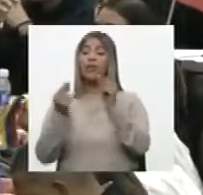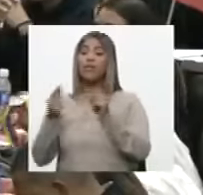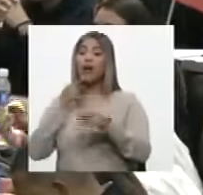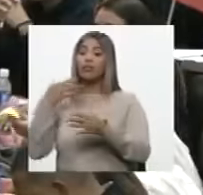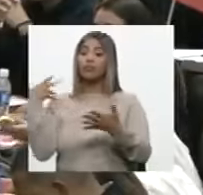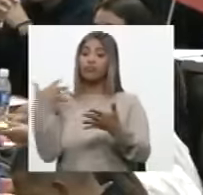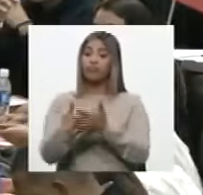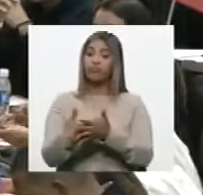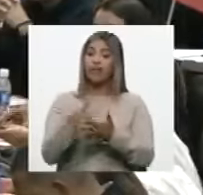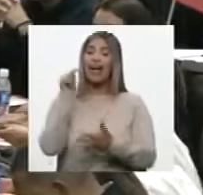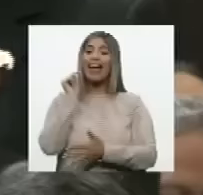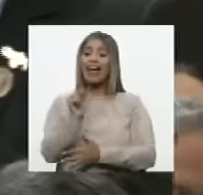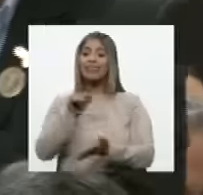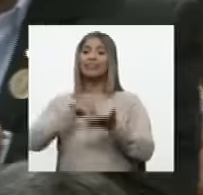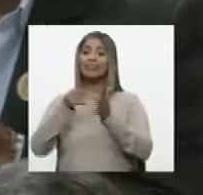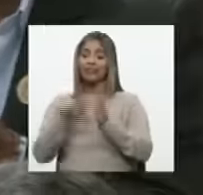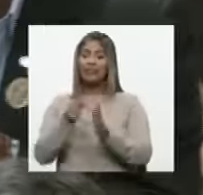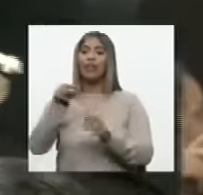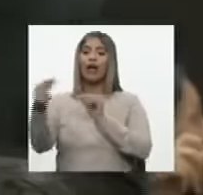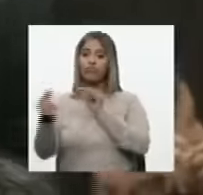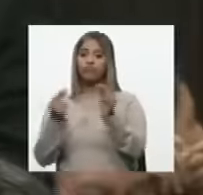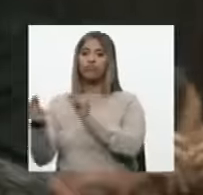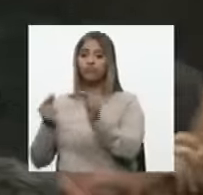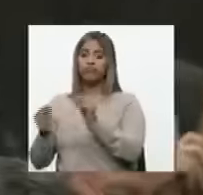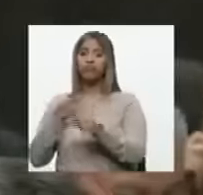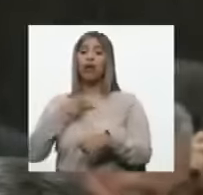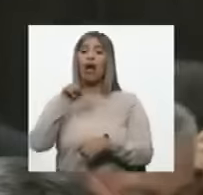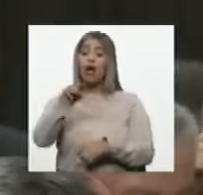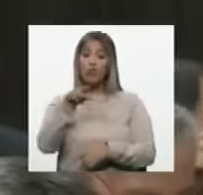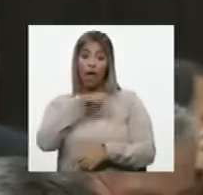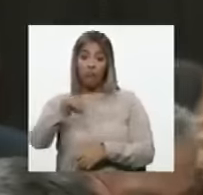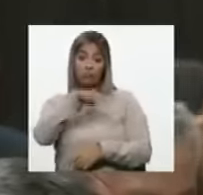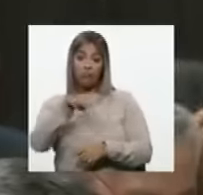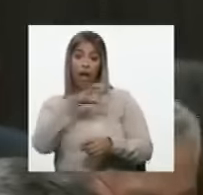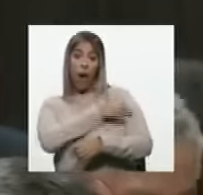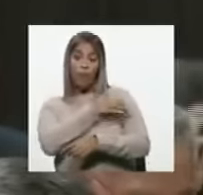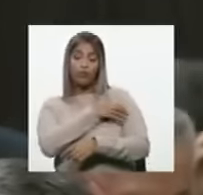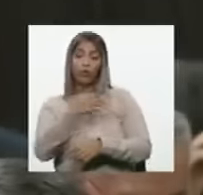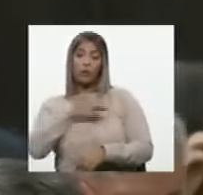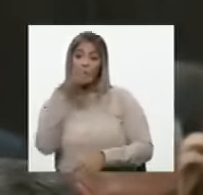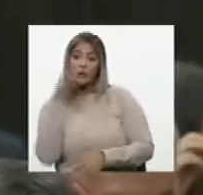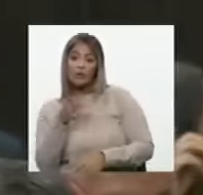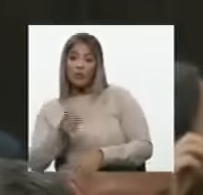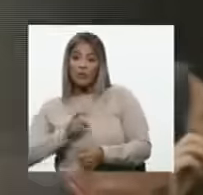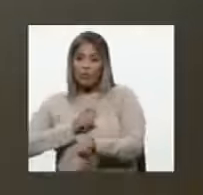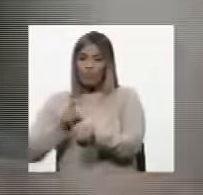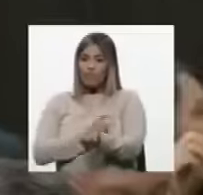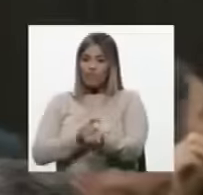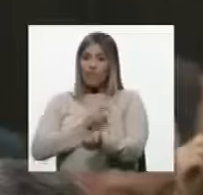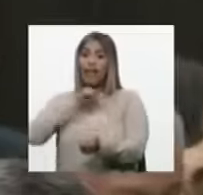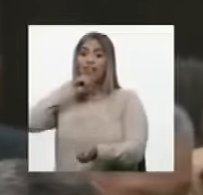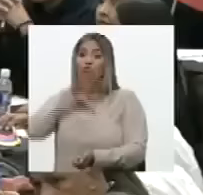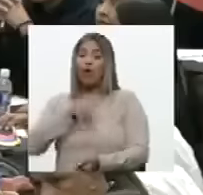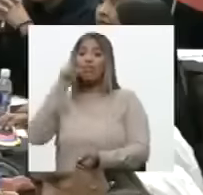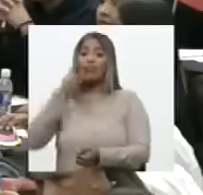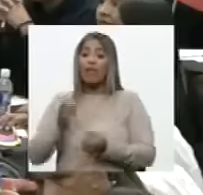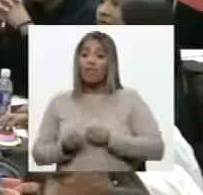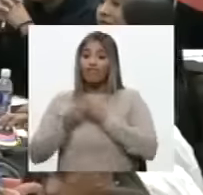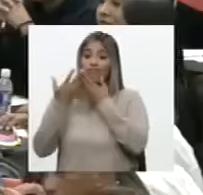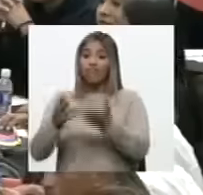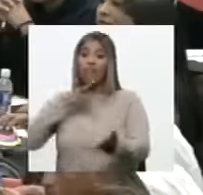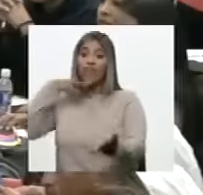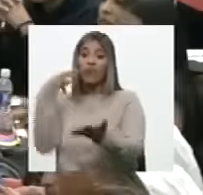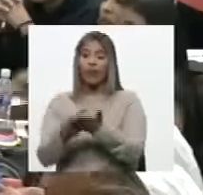venía dando. Eso tenemos que discutirlo, aunque les duela, aunque les arda. La historia debemos contarla como